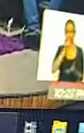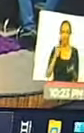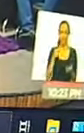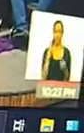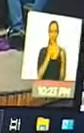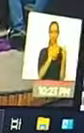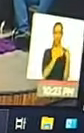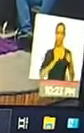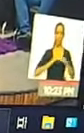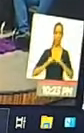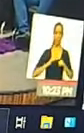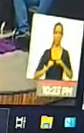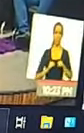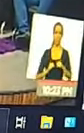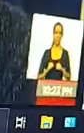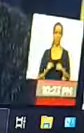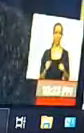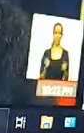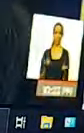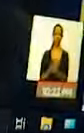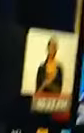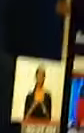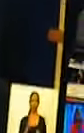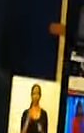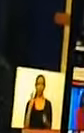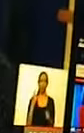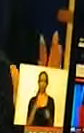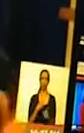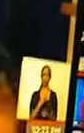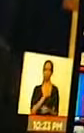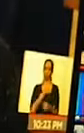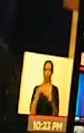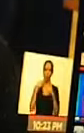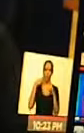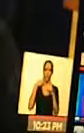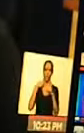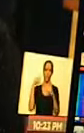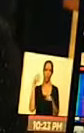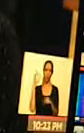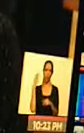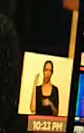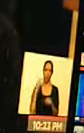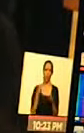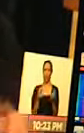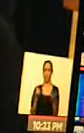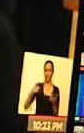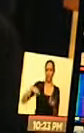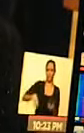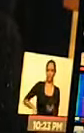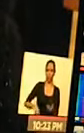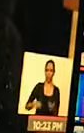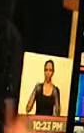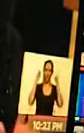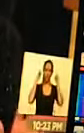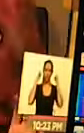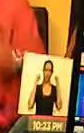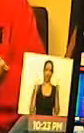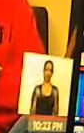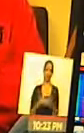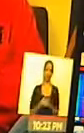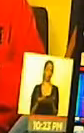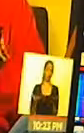movilización, terminó en un lamentable hecho en un hotel ahí en Cúcuta con la plata en el bolsillo y en una fiesta? Uno en Penélope, el